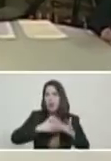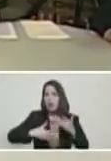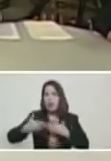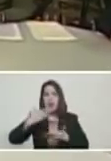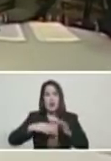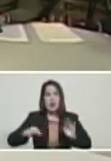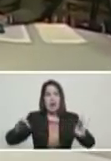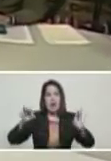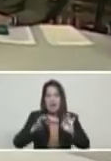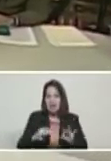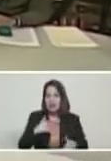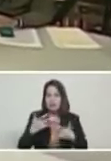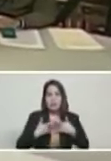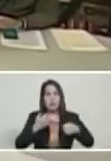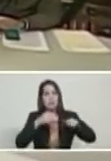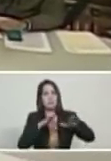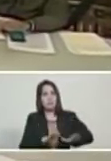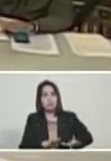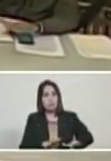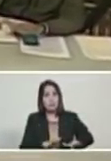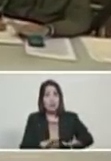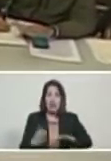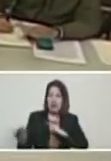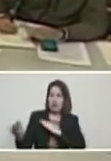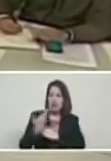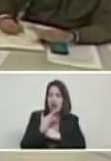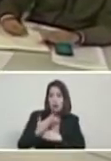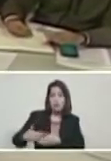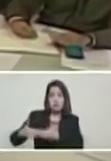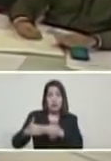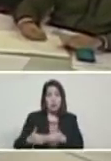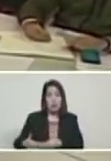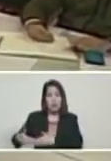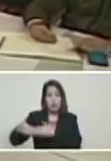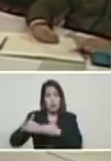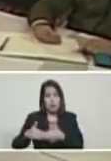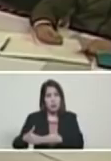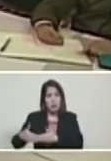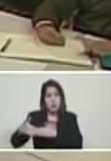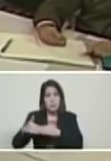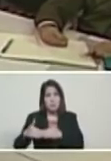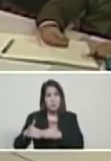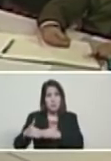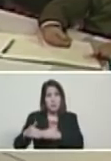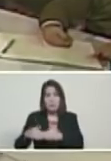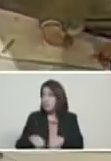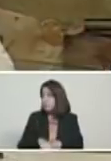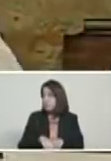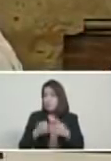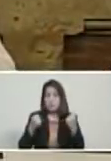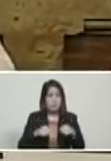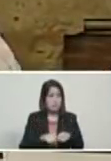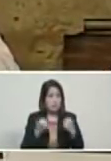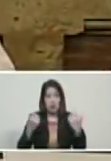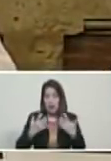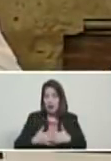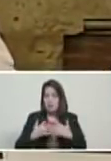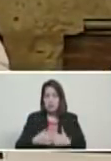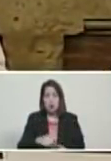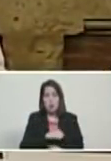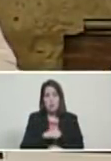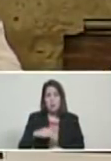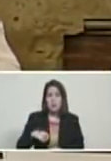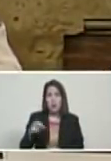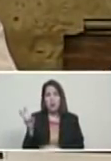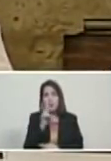impiden su actividad. Las sanciones del imperialismo norteamericano están destruyendo al sector privado